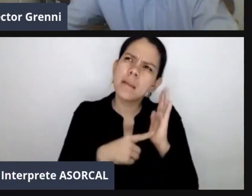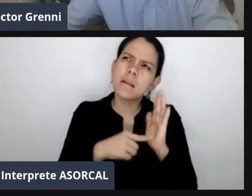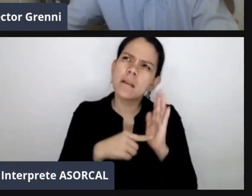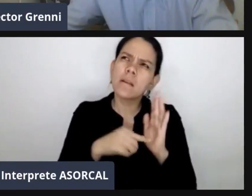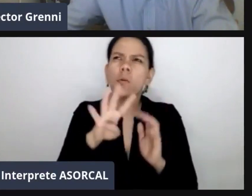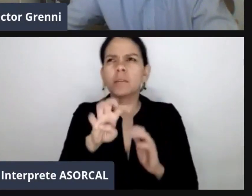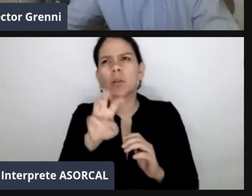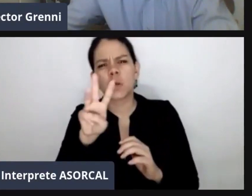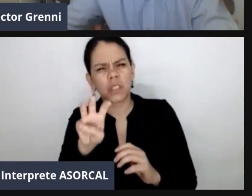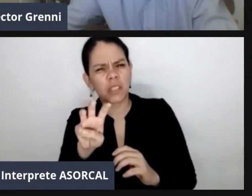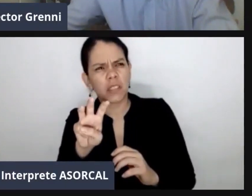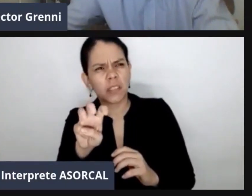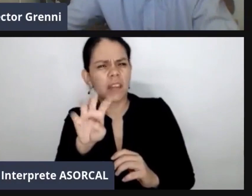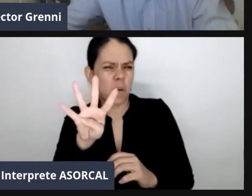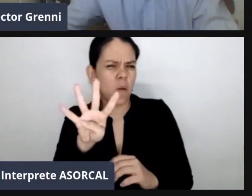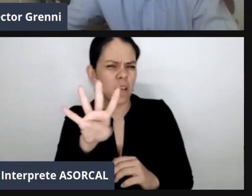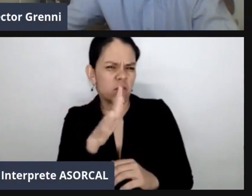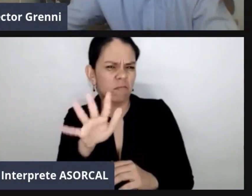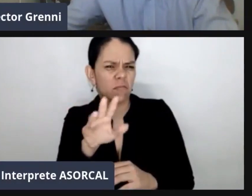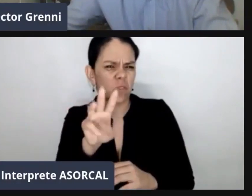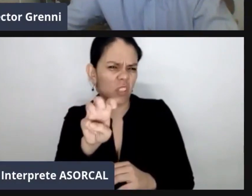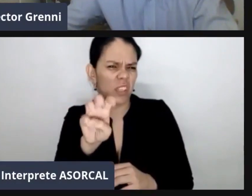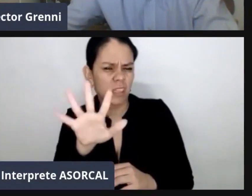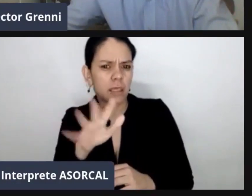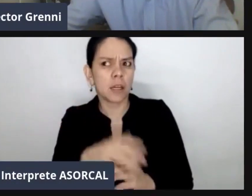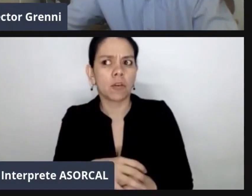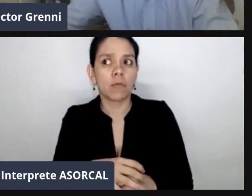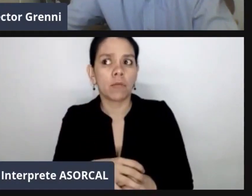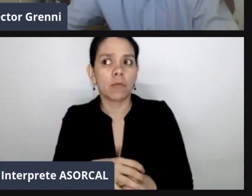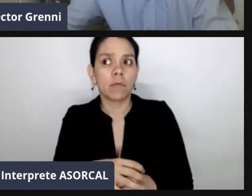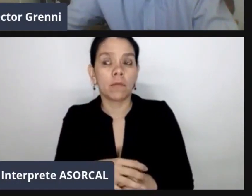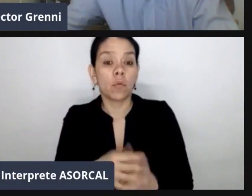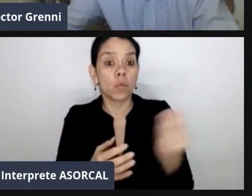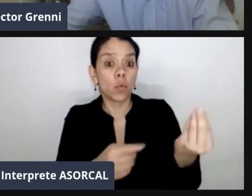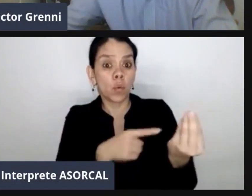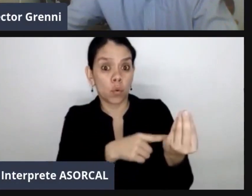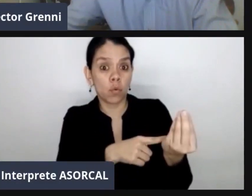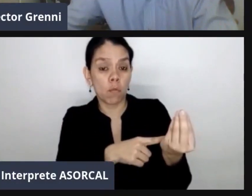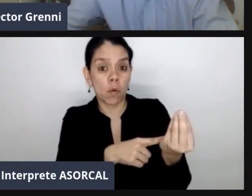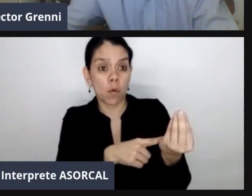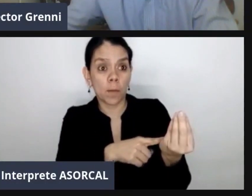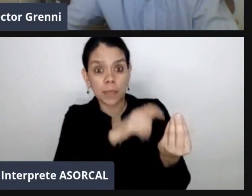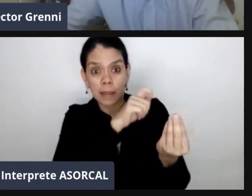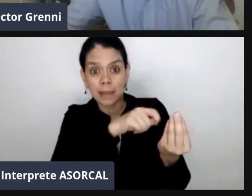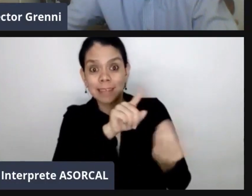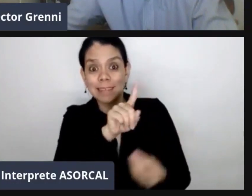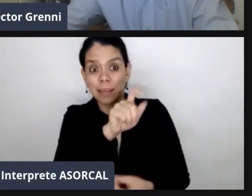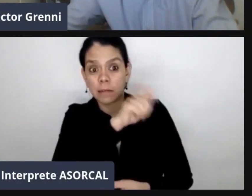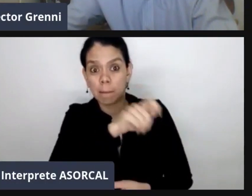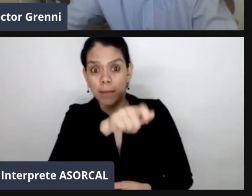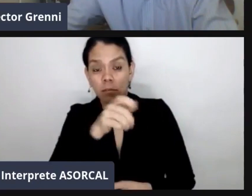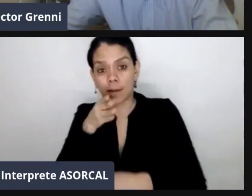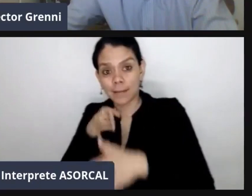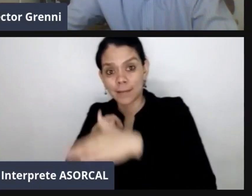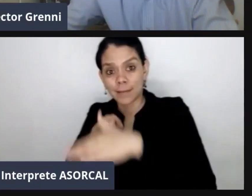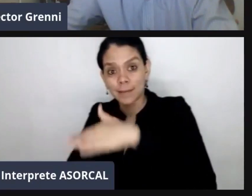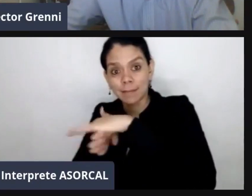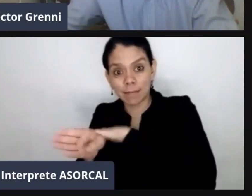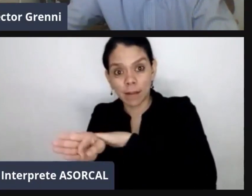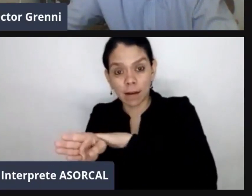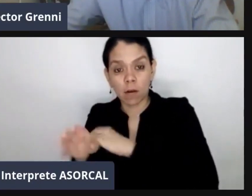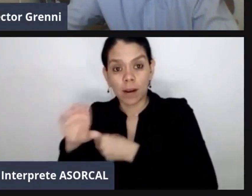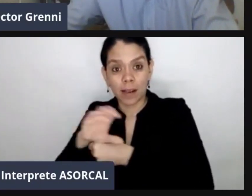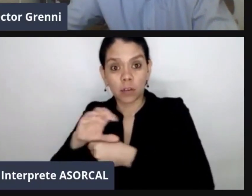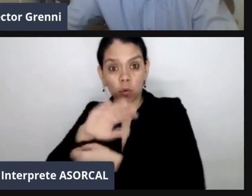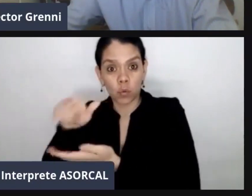grupo armado de 6 personas de la guerrilla de las FARN, Fuerzas Armadas de la Resistencia Nacional, se adentró